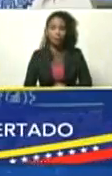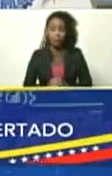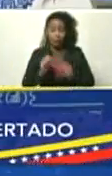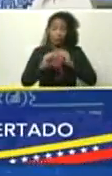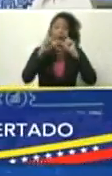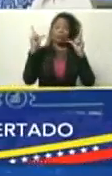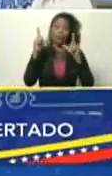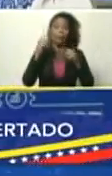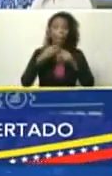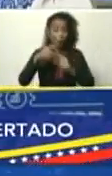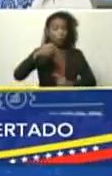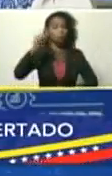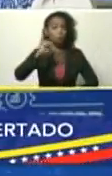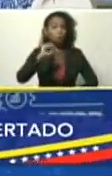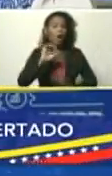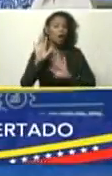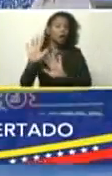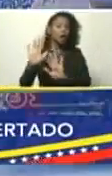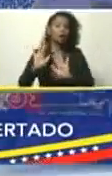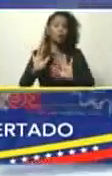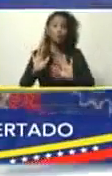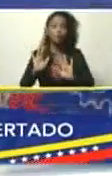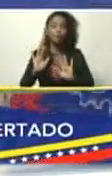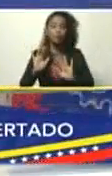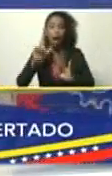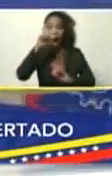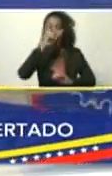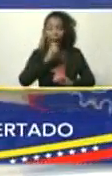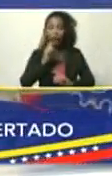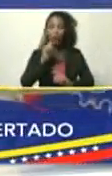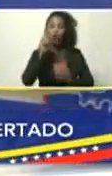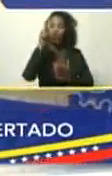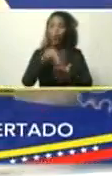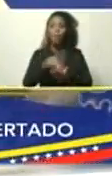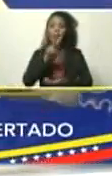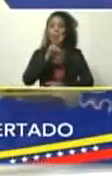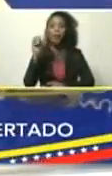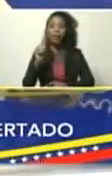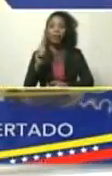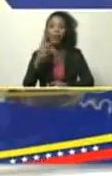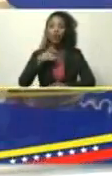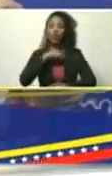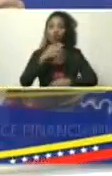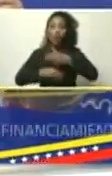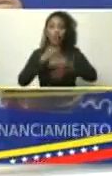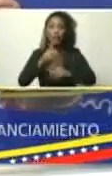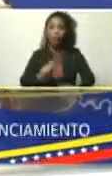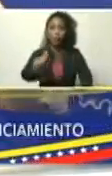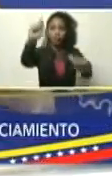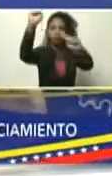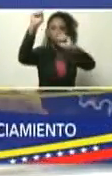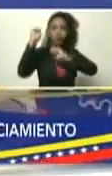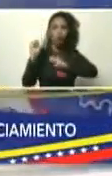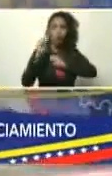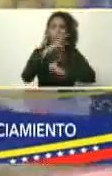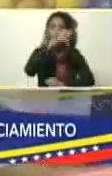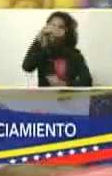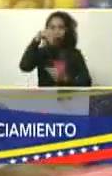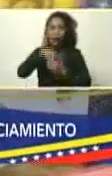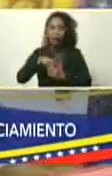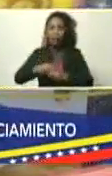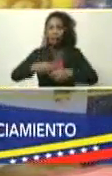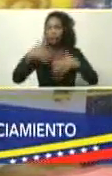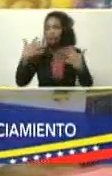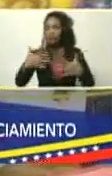Increíble, pero cierto. Año 2020, tuvimos que asumir una cuarentena